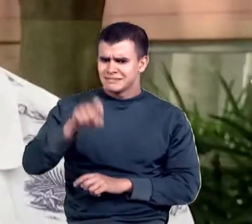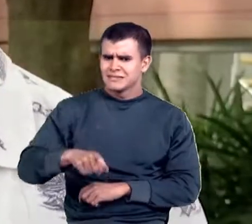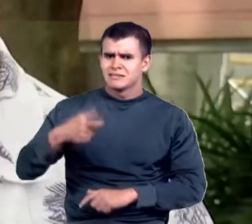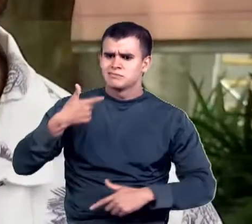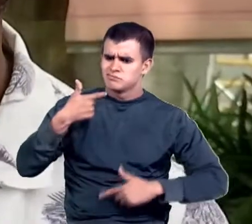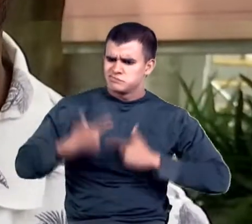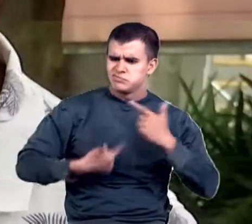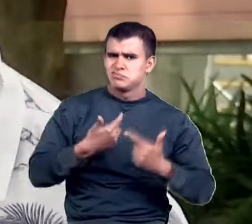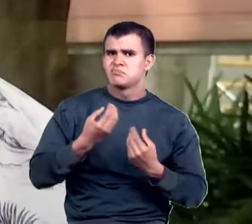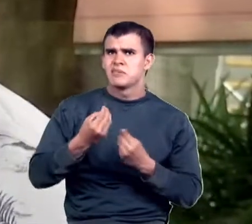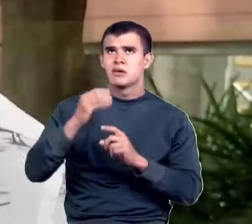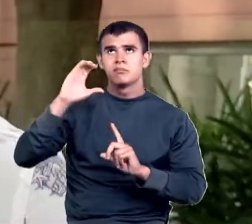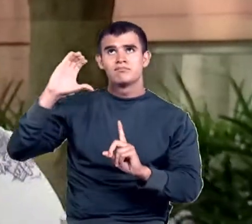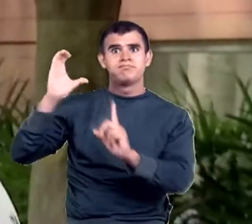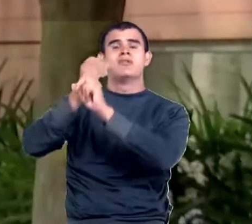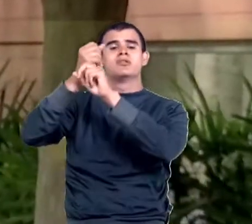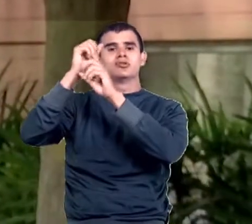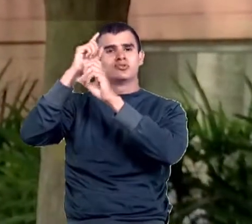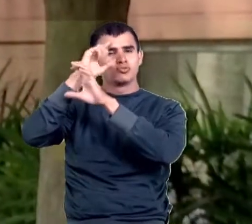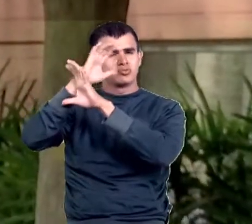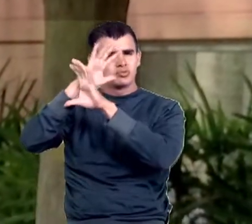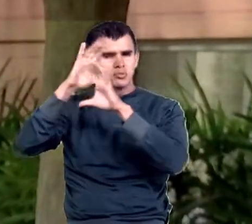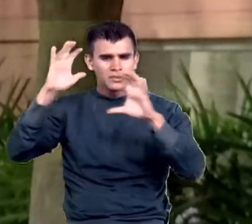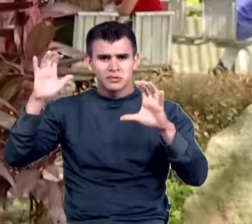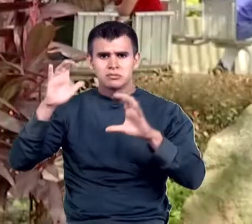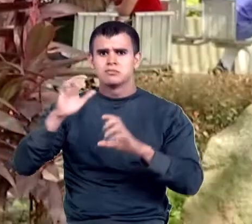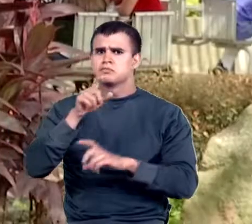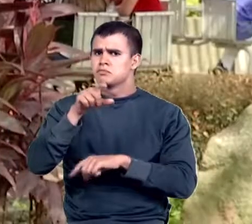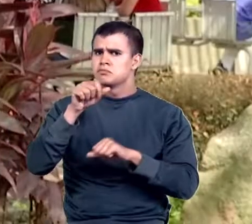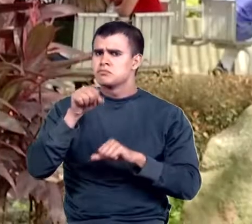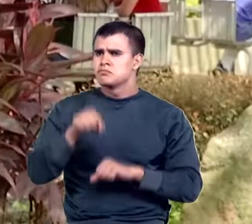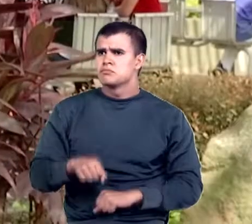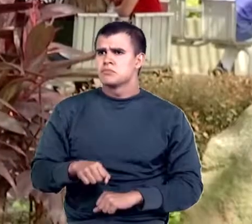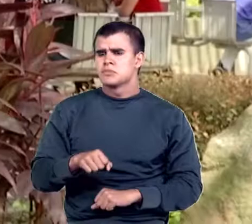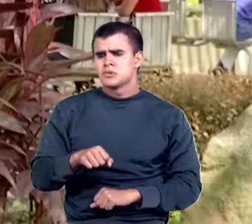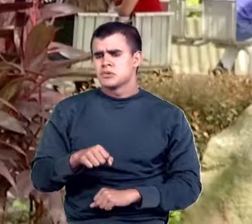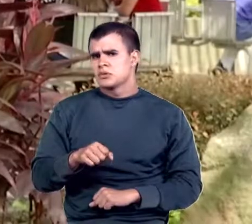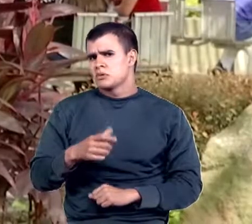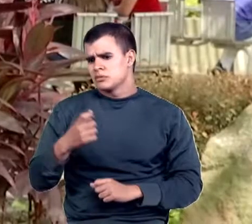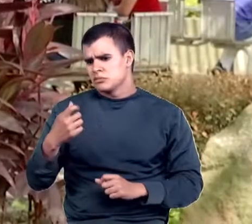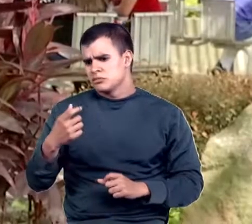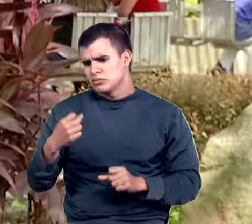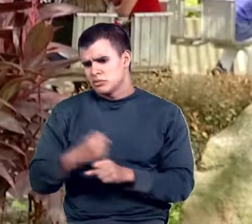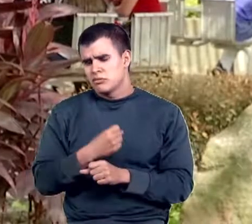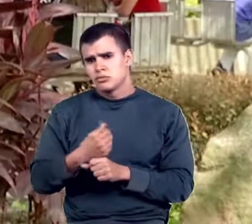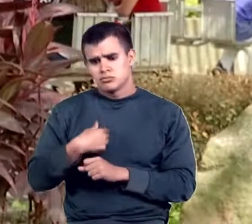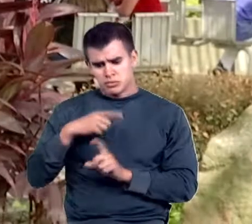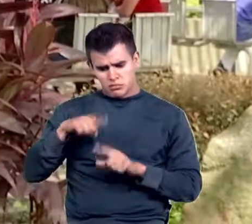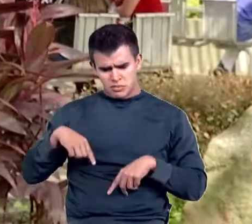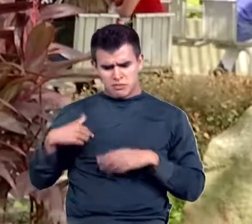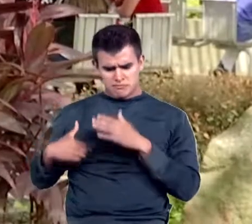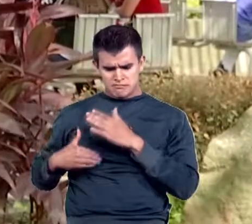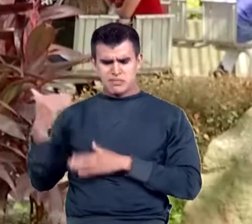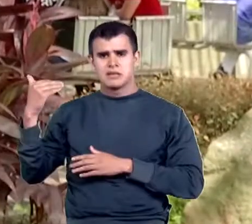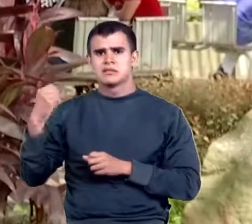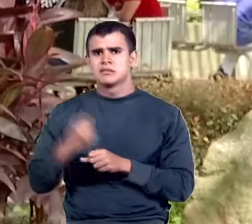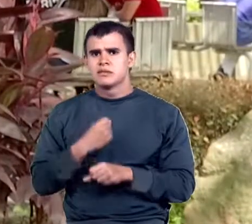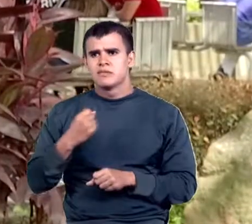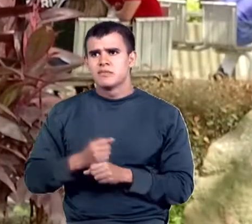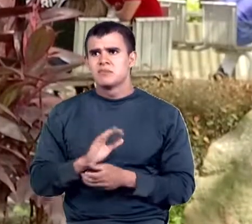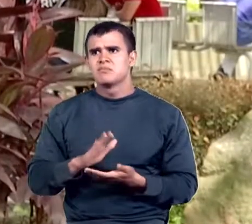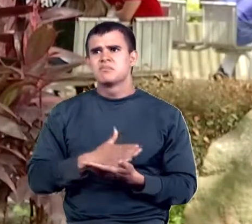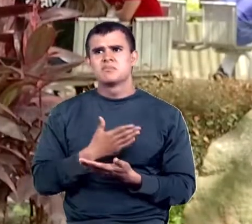que hoy es que hay que luchar por los sueños y por nuestra música, por lo que hacemos. Yo tomé la tarea de trabajar